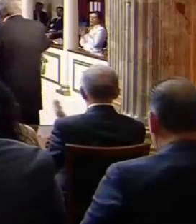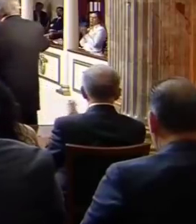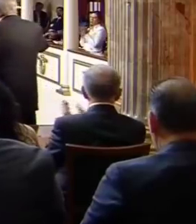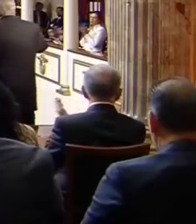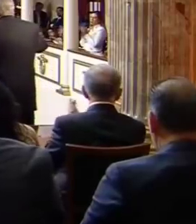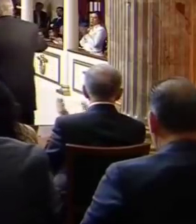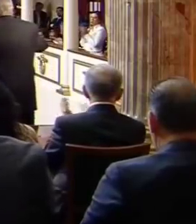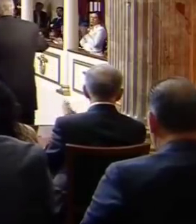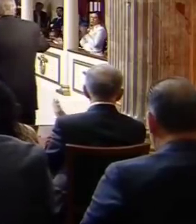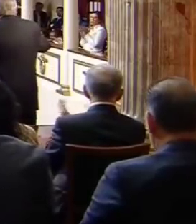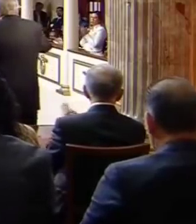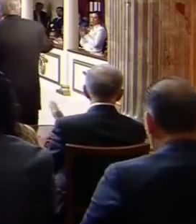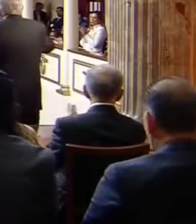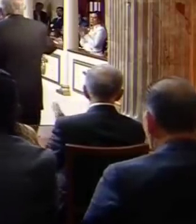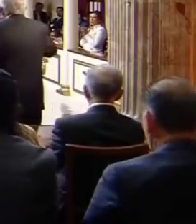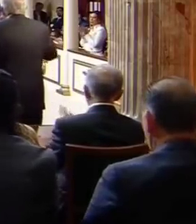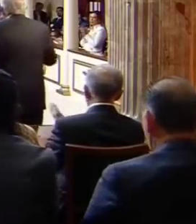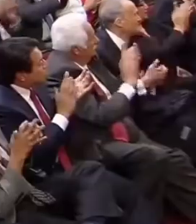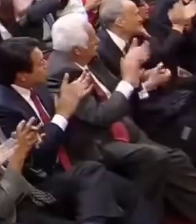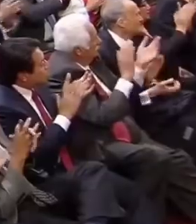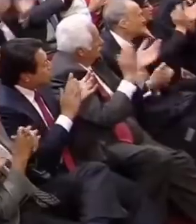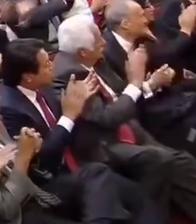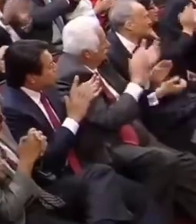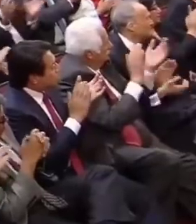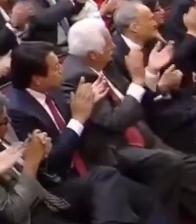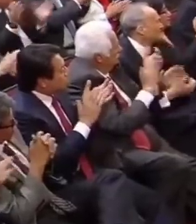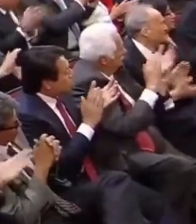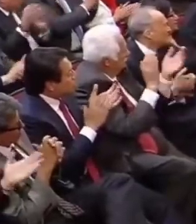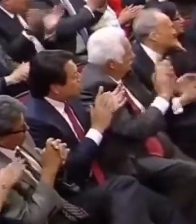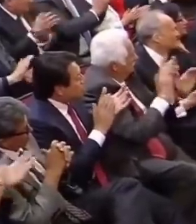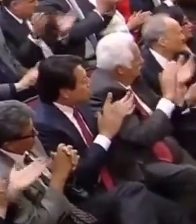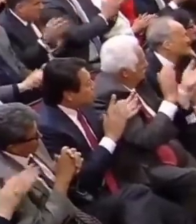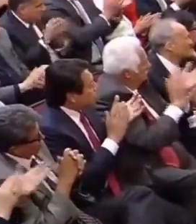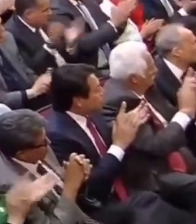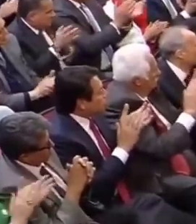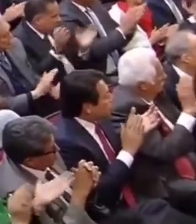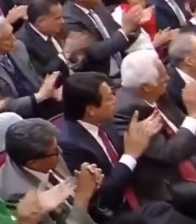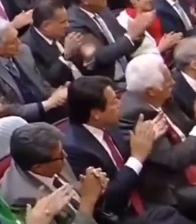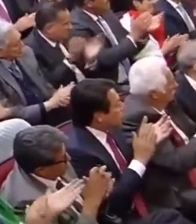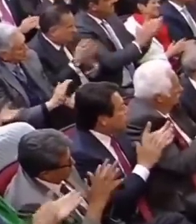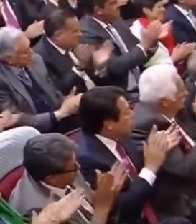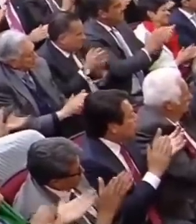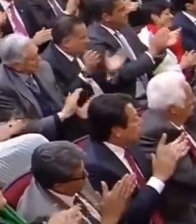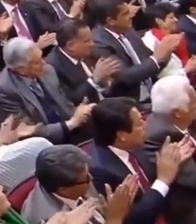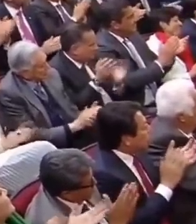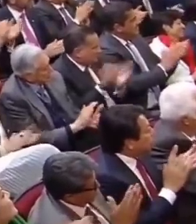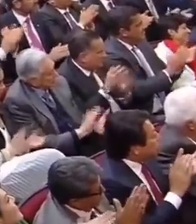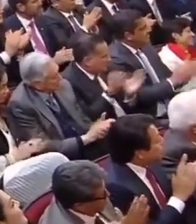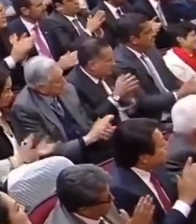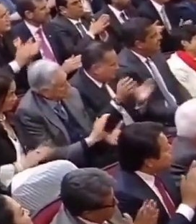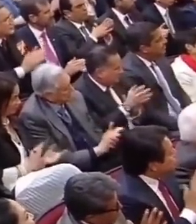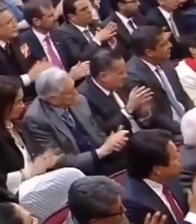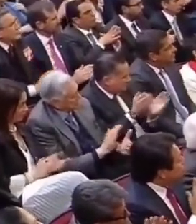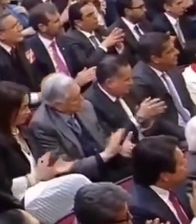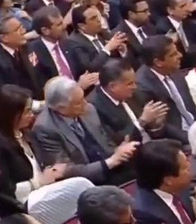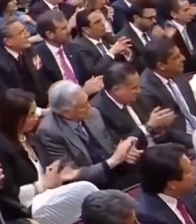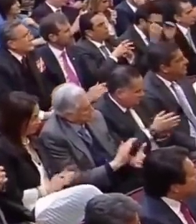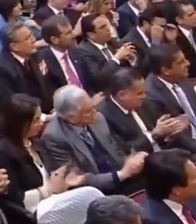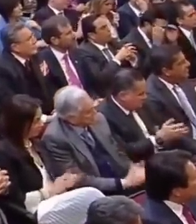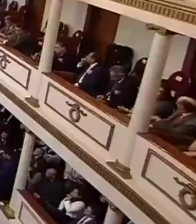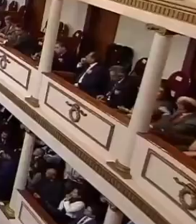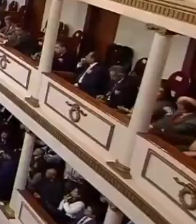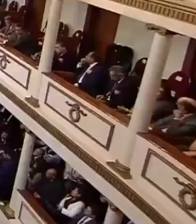esa pausa las relaciones entre México y España para respetarnos y que no nos vean como tierra de